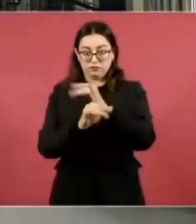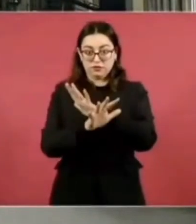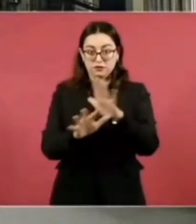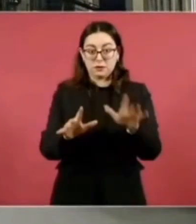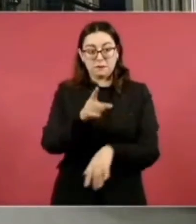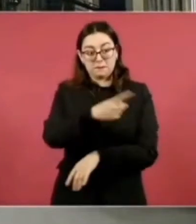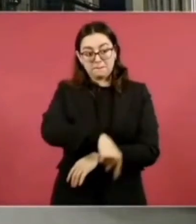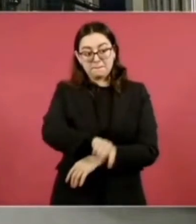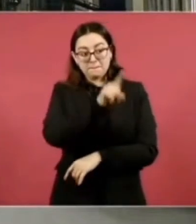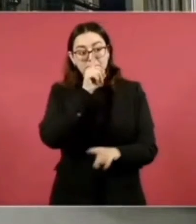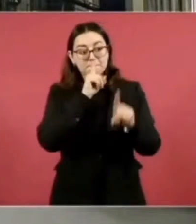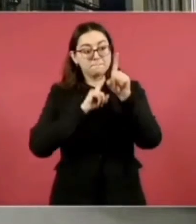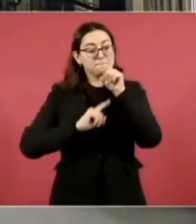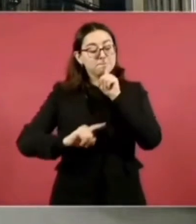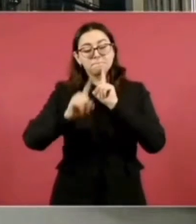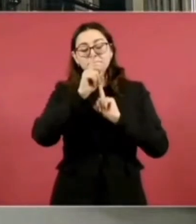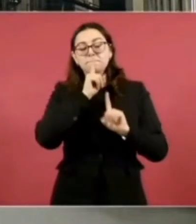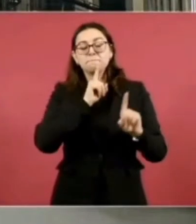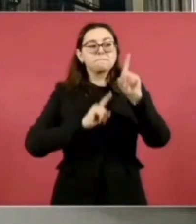lo de Pemex,